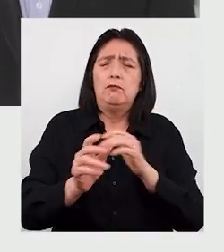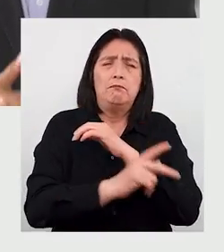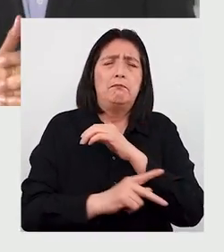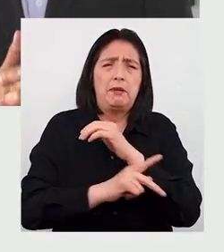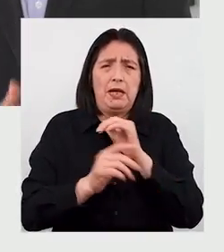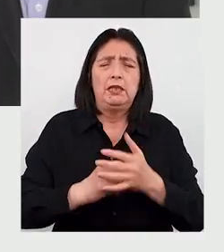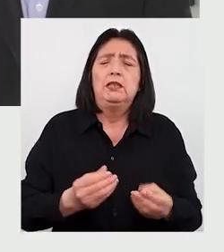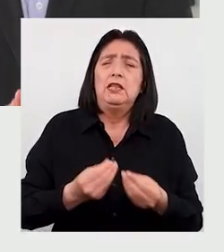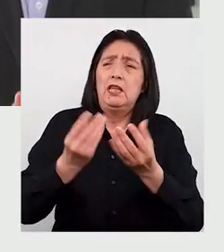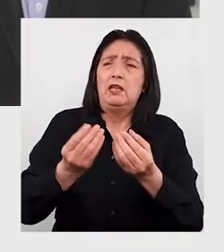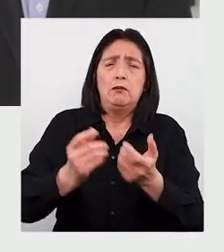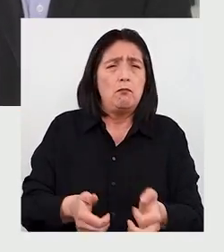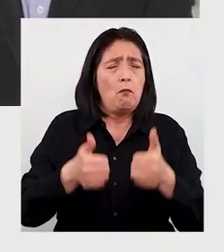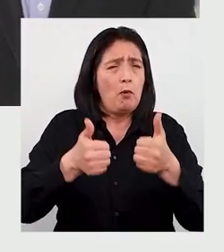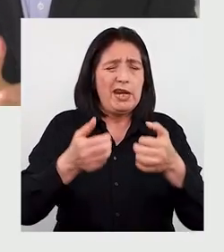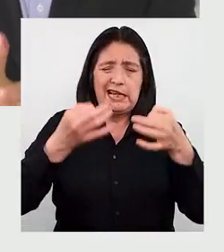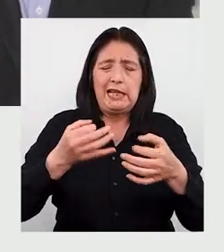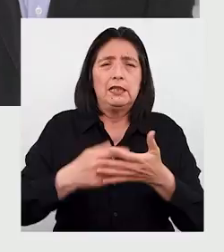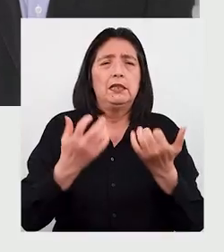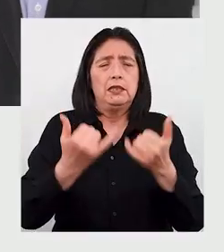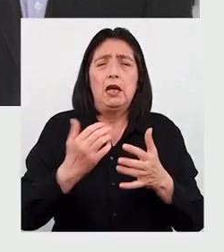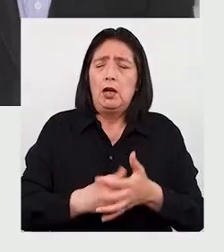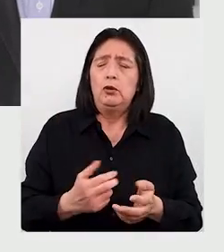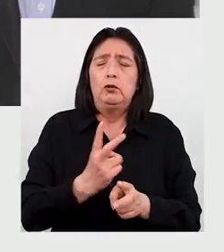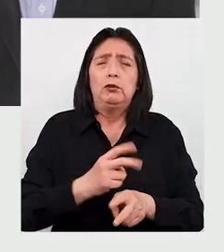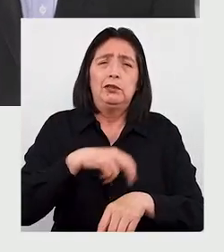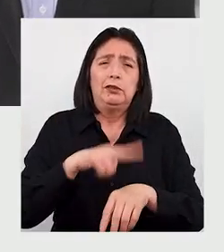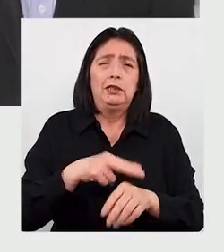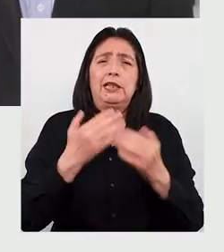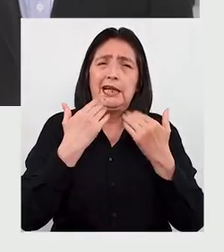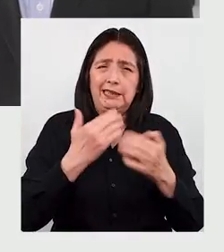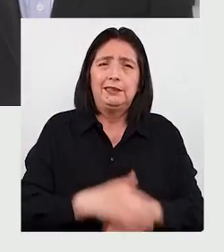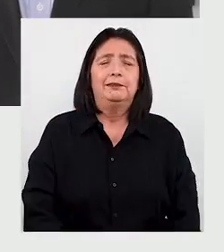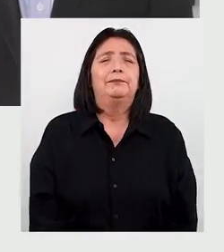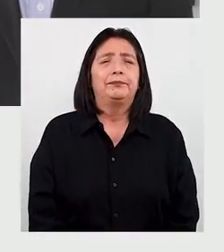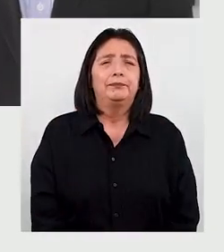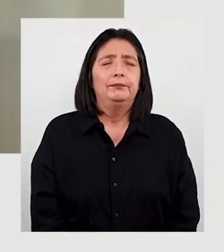un país de proveedor de excelente calidad y ahora sostenible. Muchas gracias.